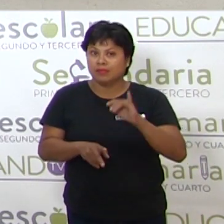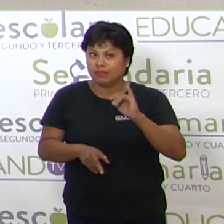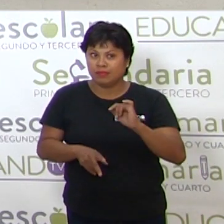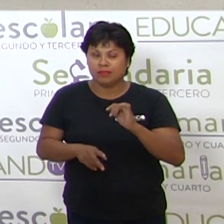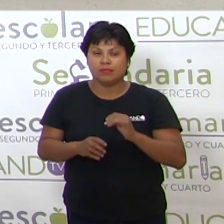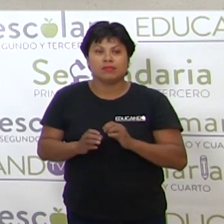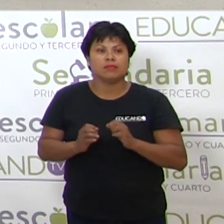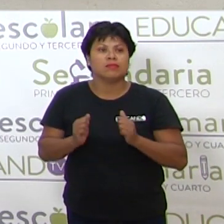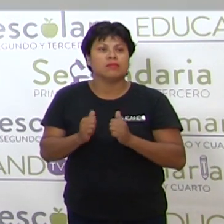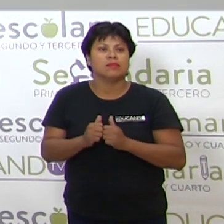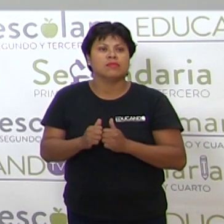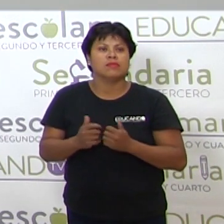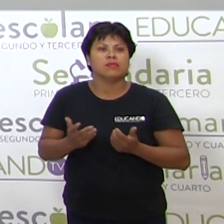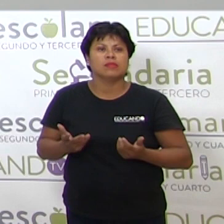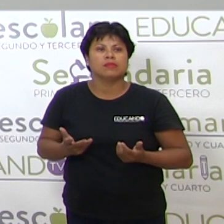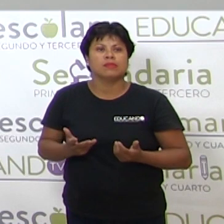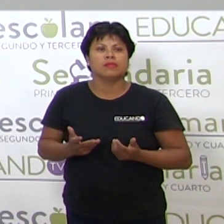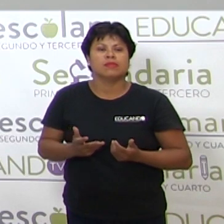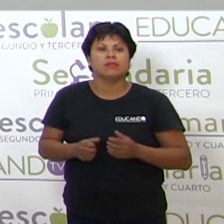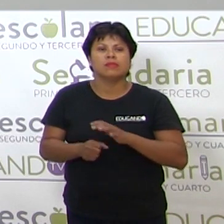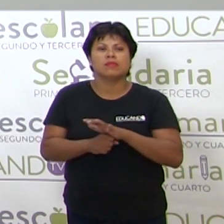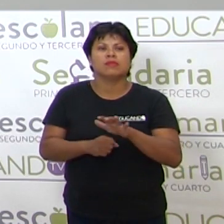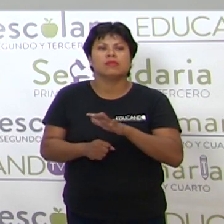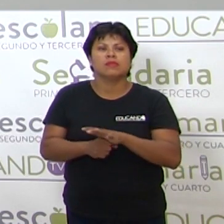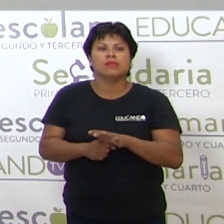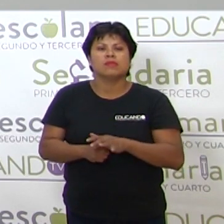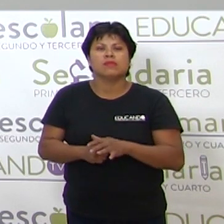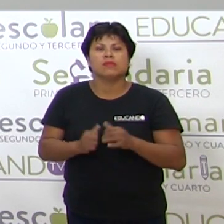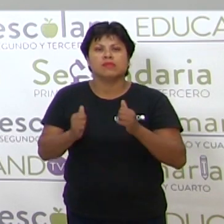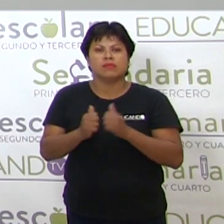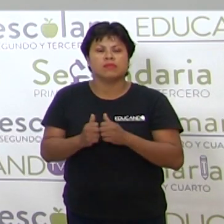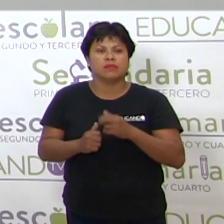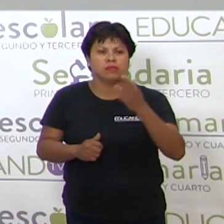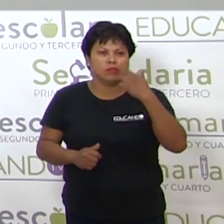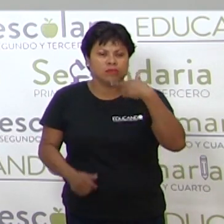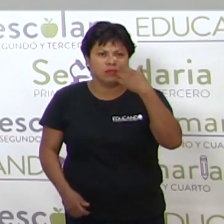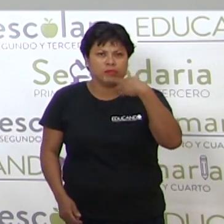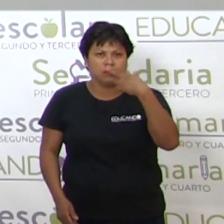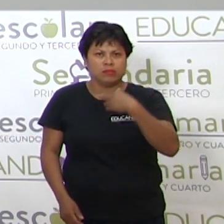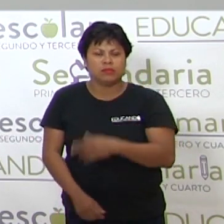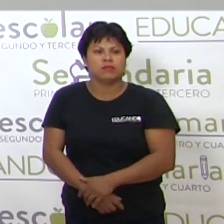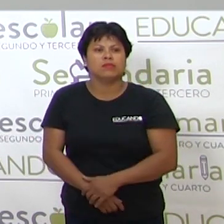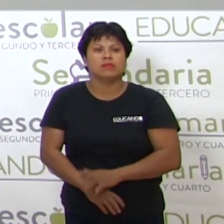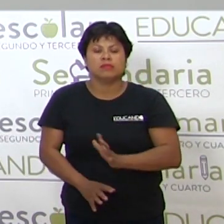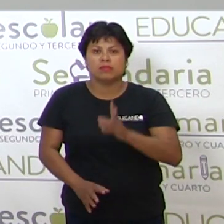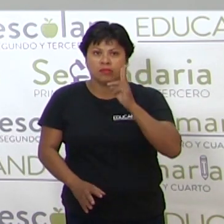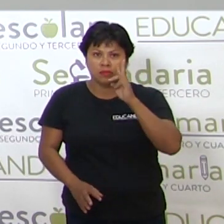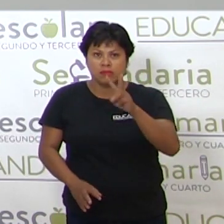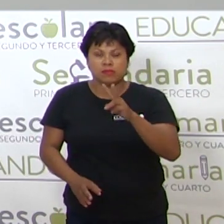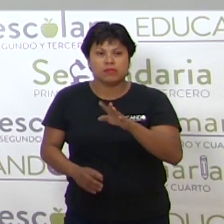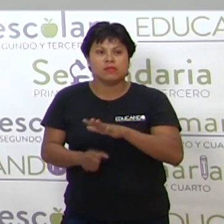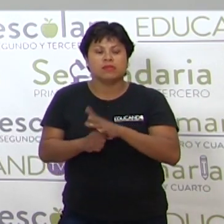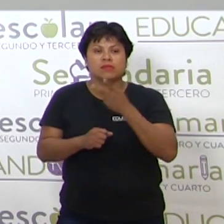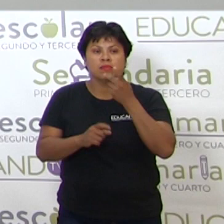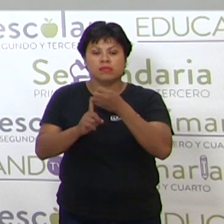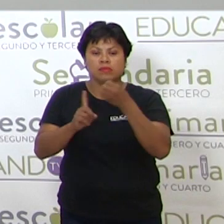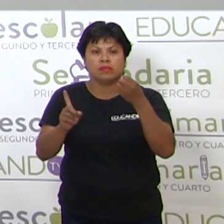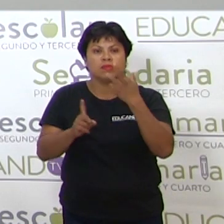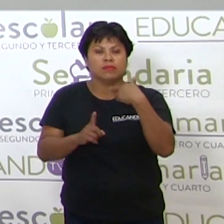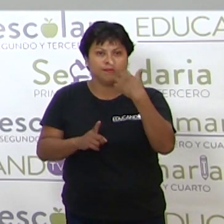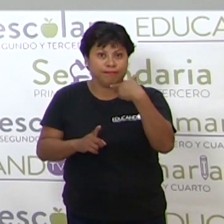con con cuál con cuál con las rojas y ya se dieron cuenta de que nos habla la oración